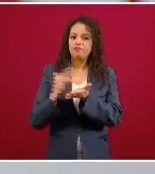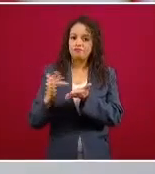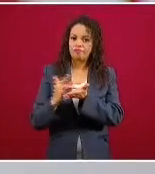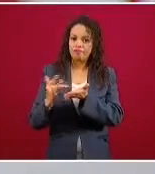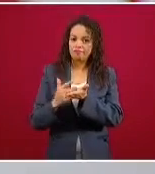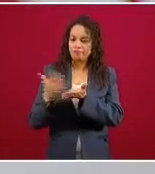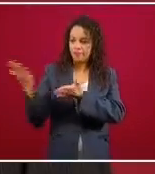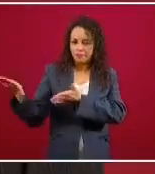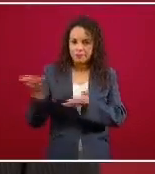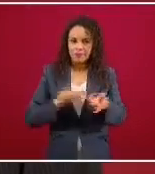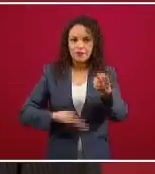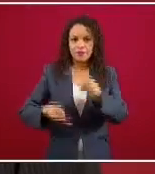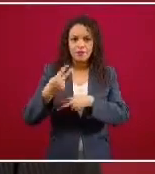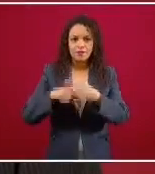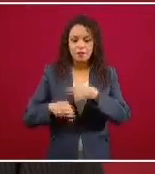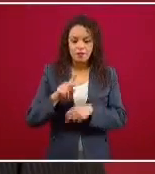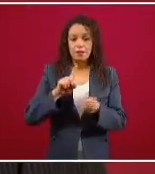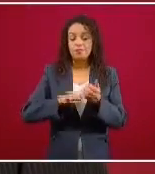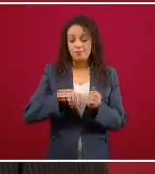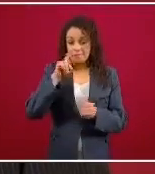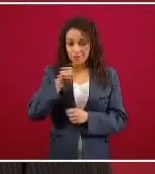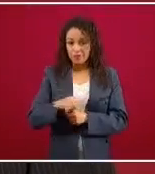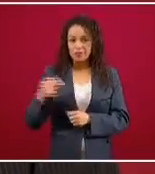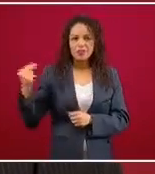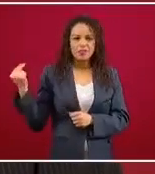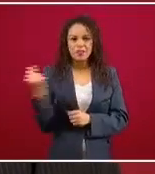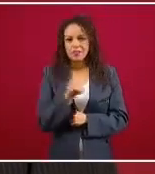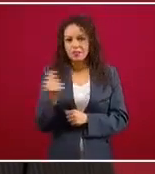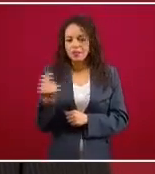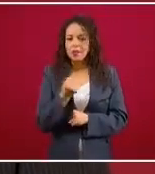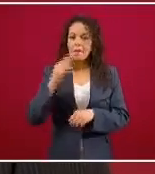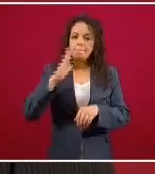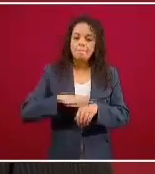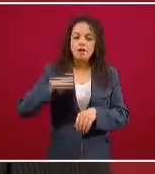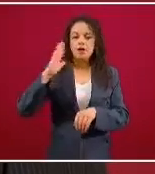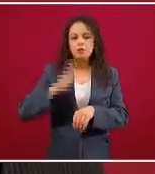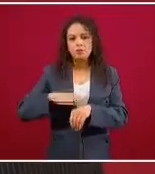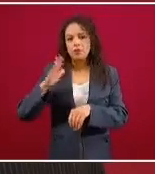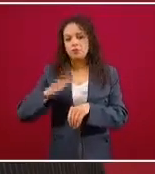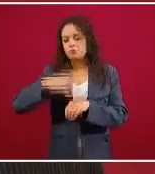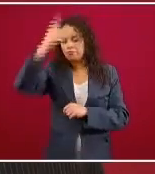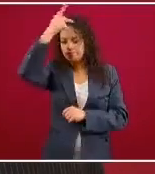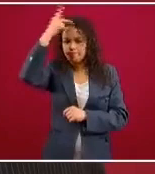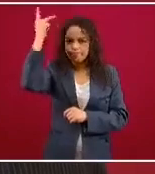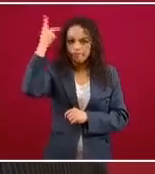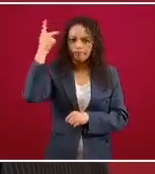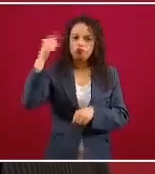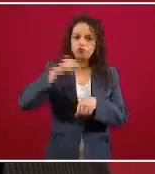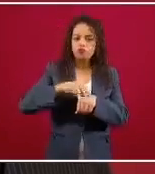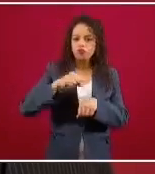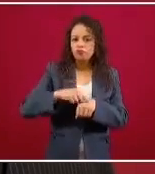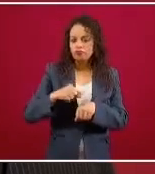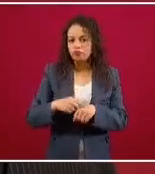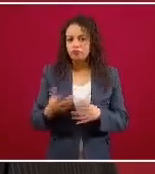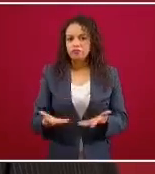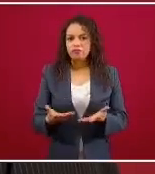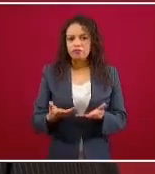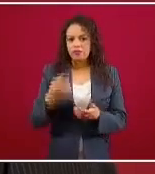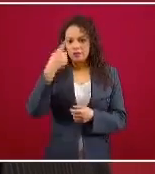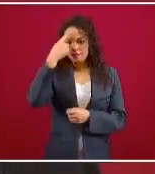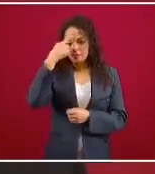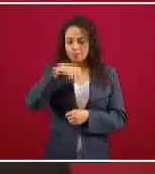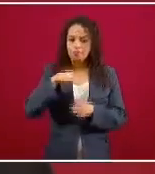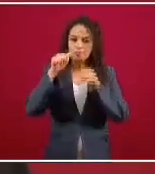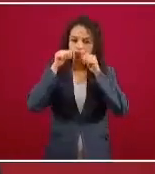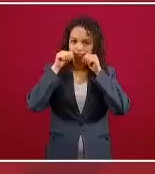necesitamos tener más médicos, más enfermeras, sobre